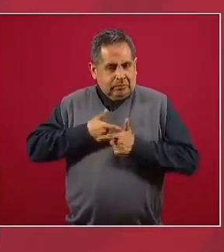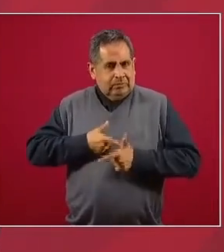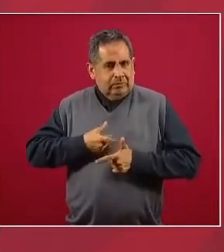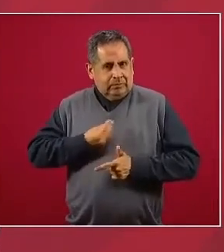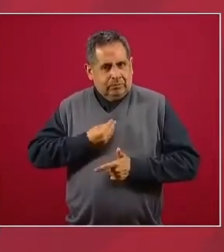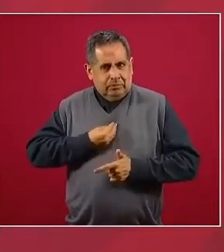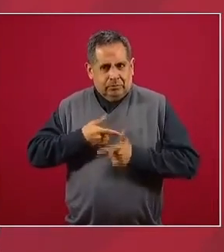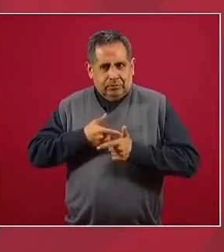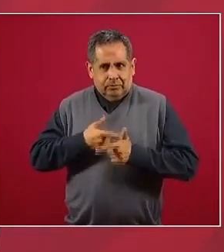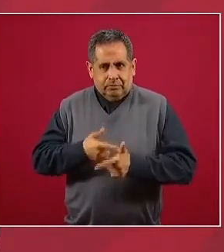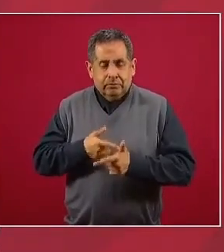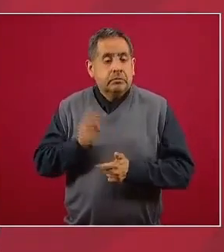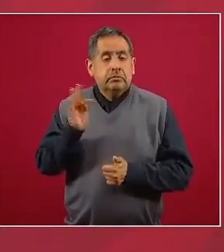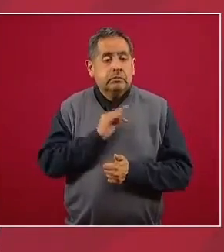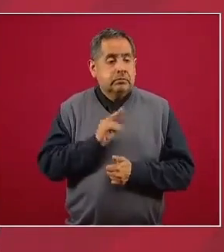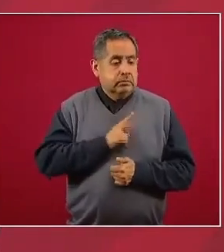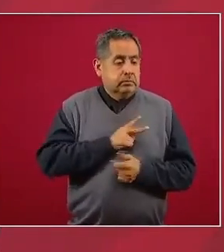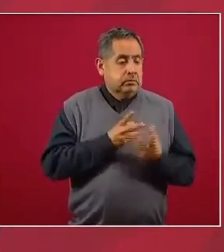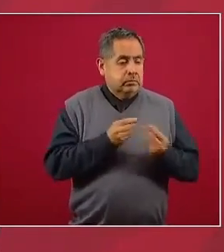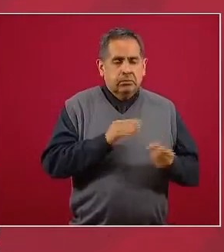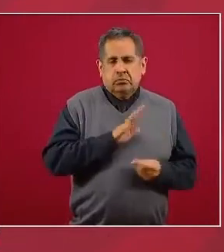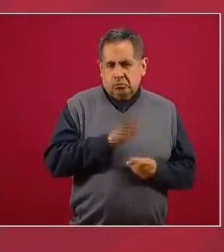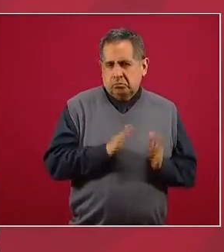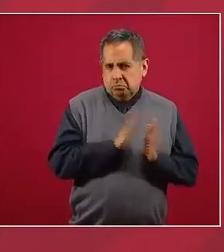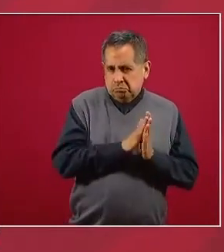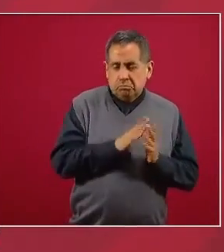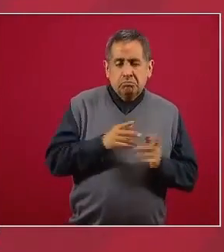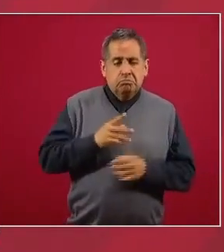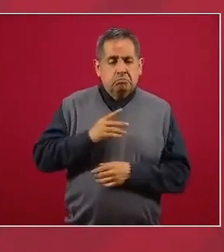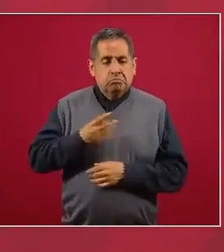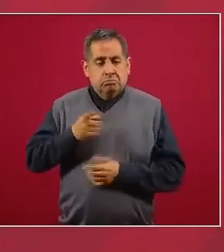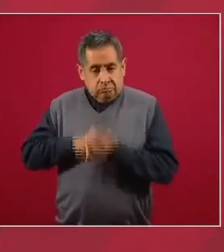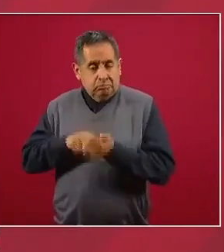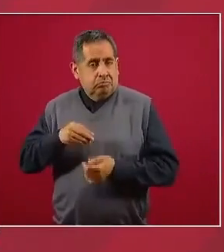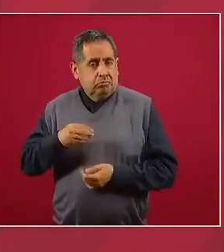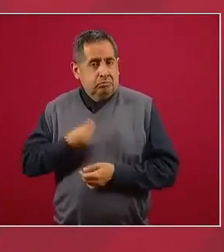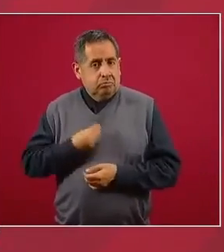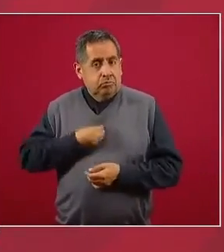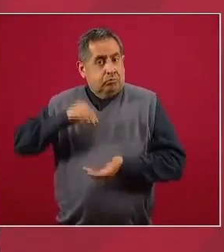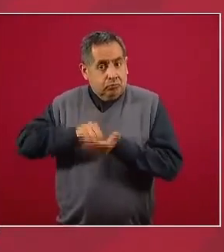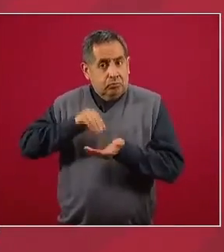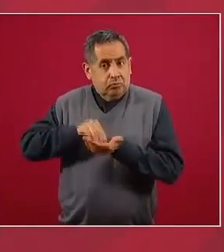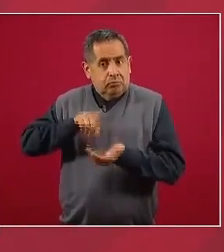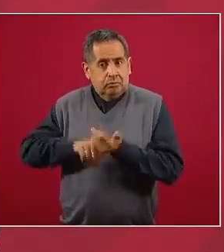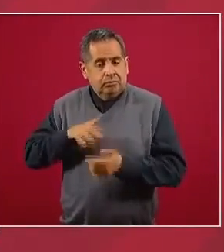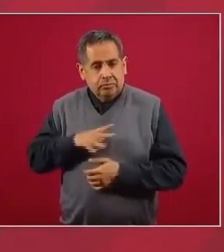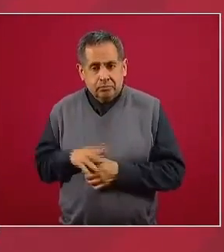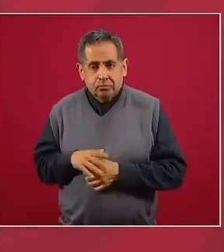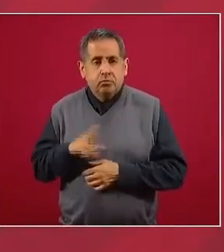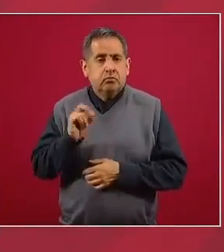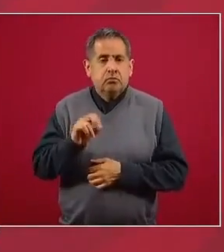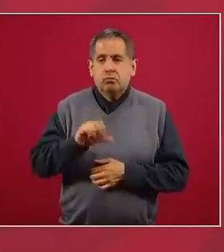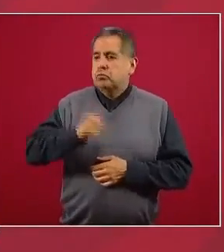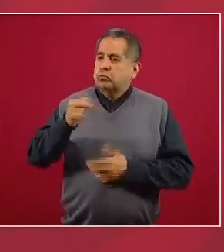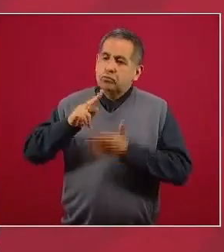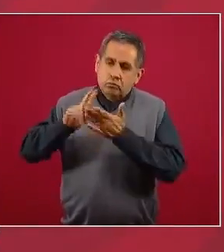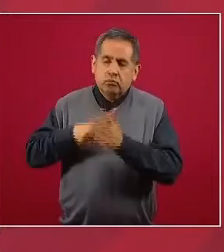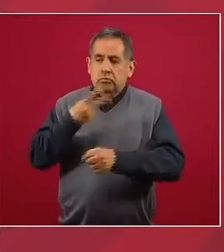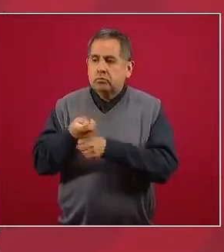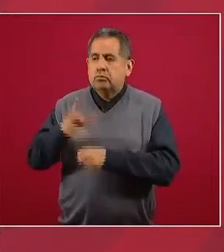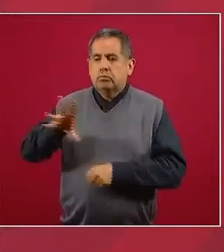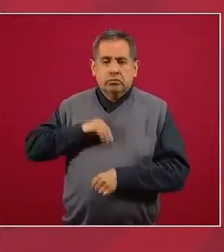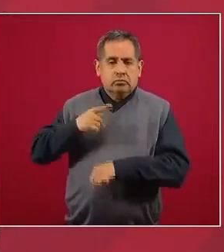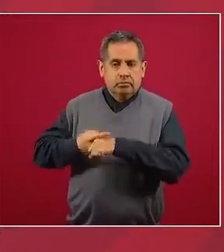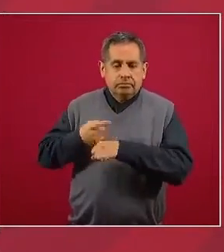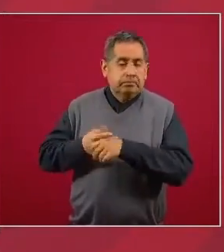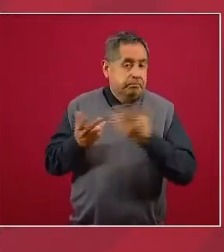genético, aunque el virus ya no está activo, o bien, como ocurrió en este caso, es una reinfección. Pero como usted